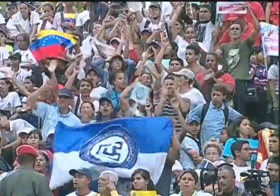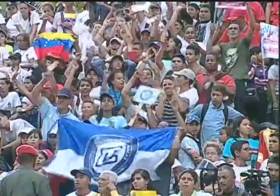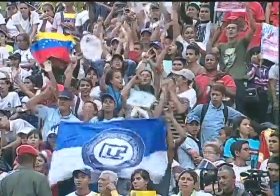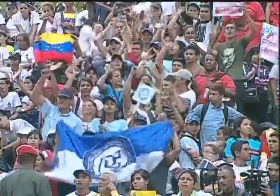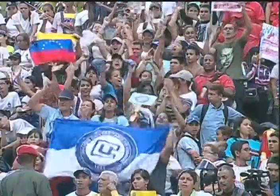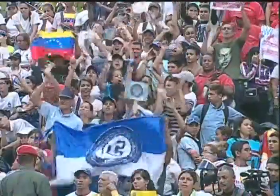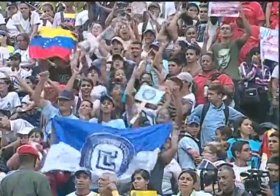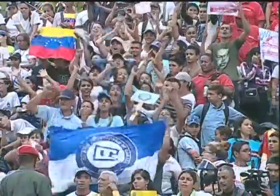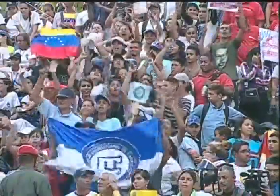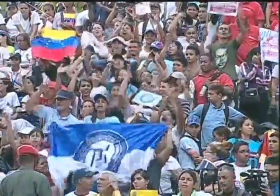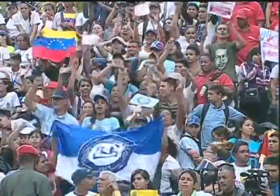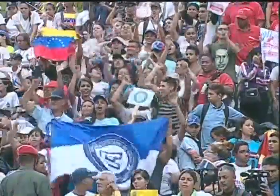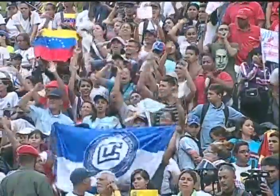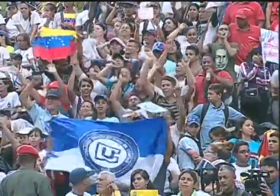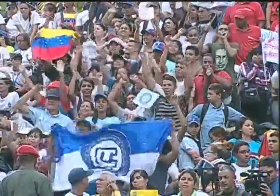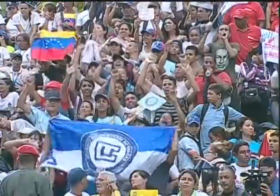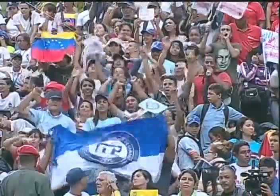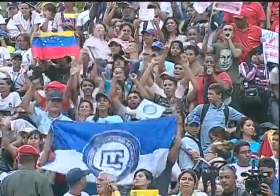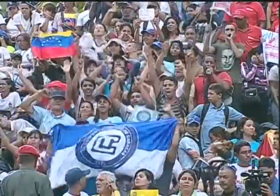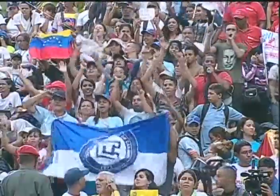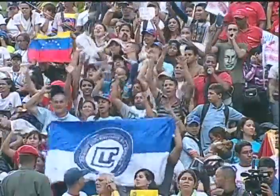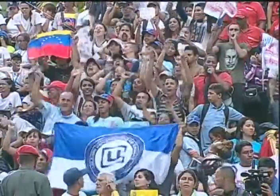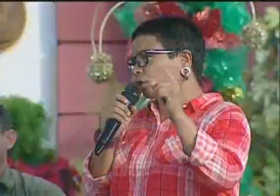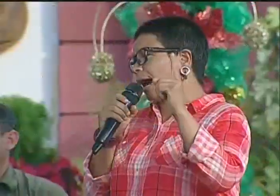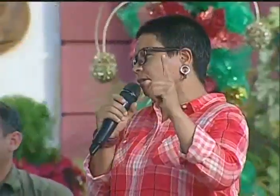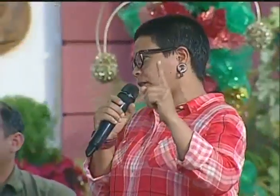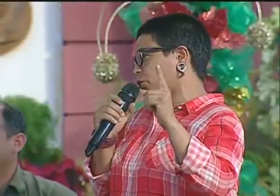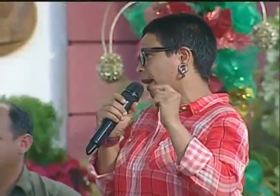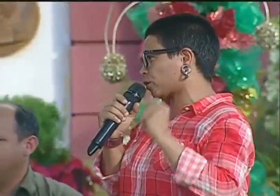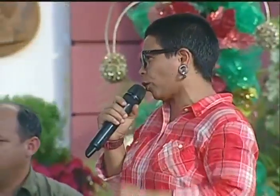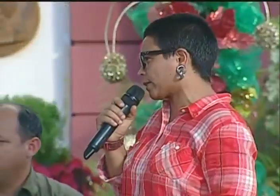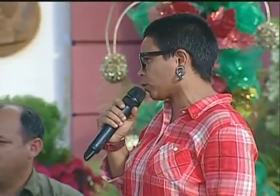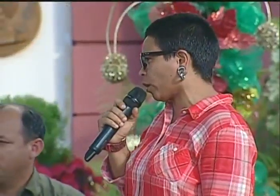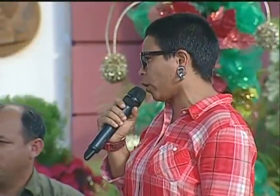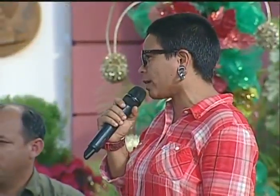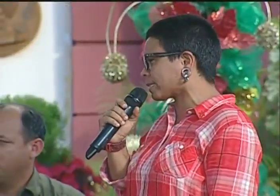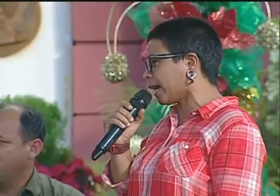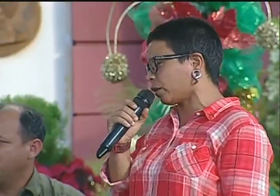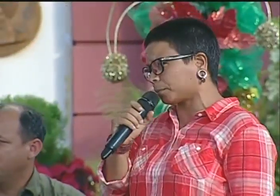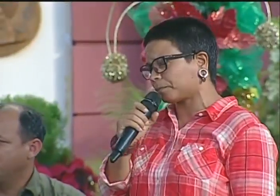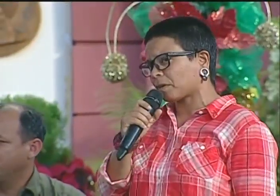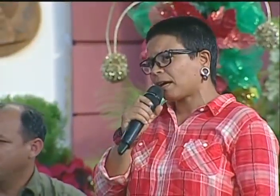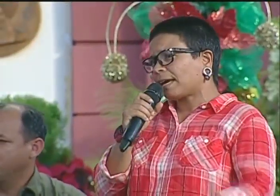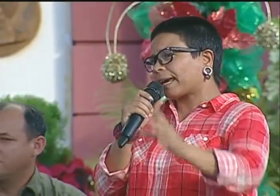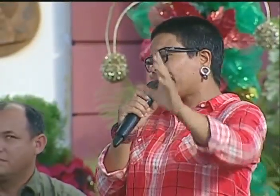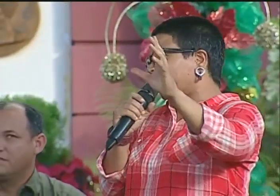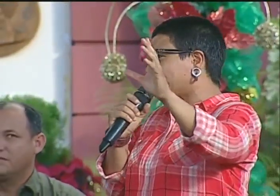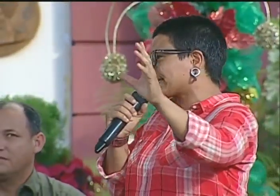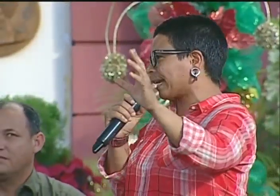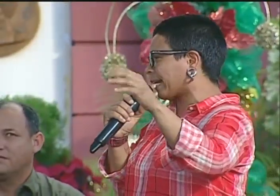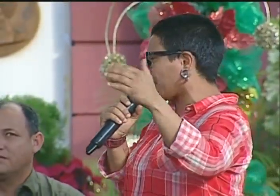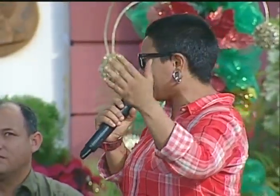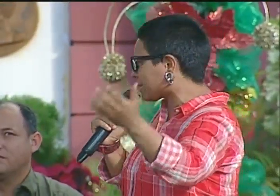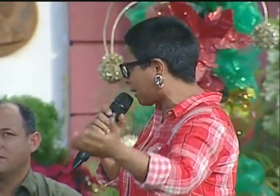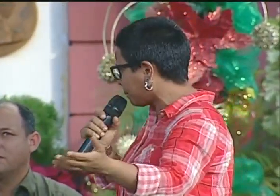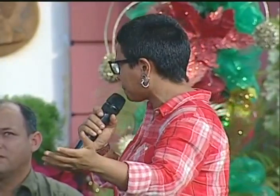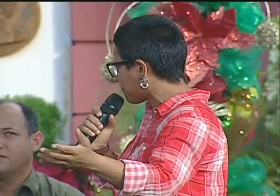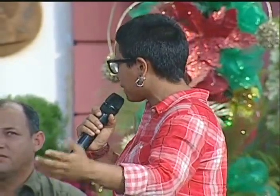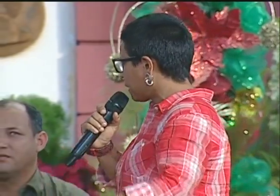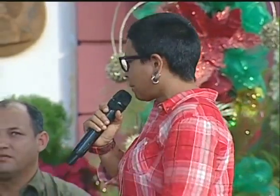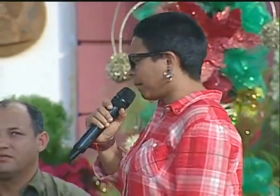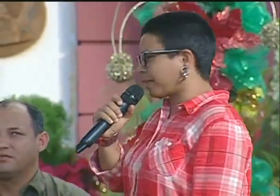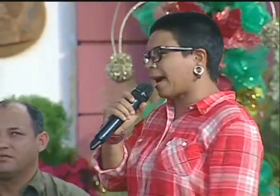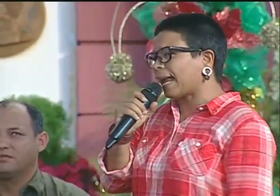universitarios, presidente. Y muy importante, una solicitud que ellos hicieron, que se